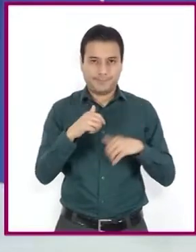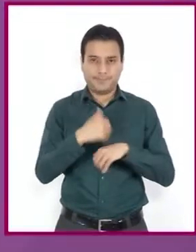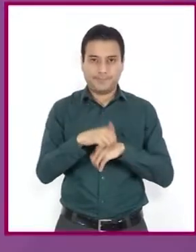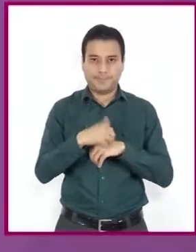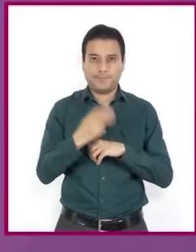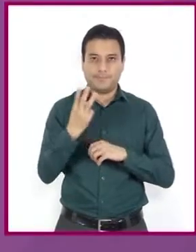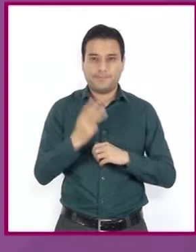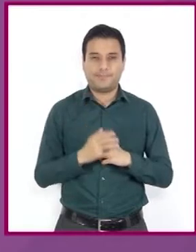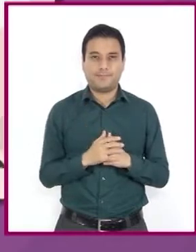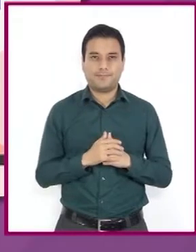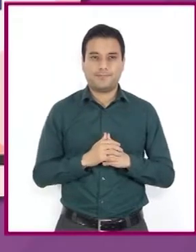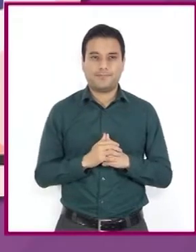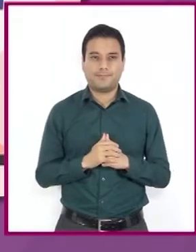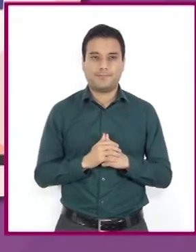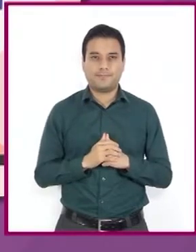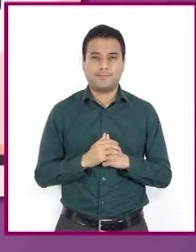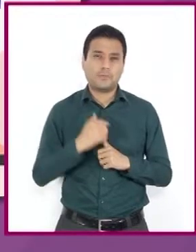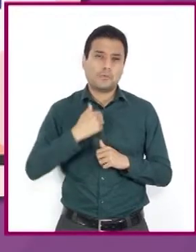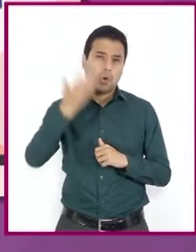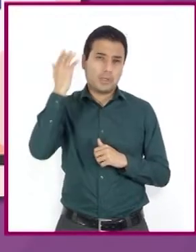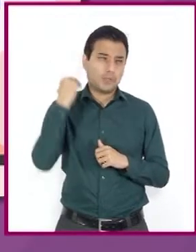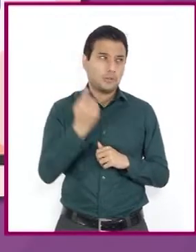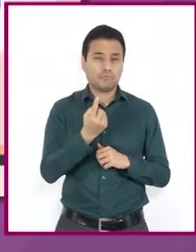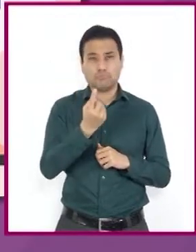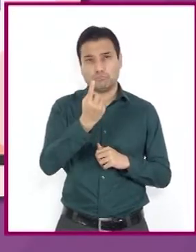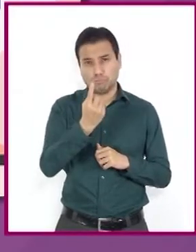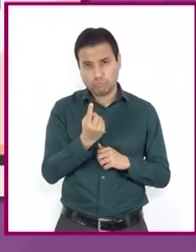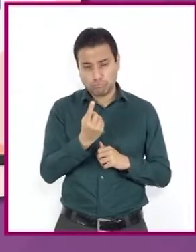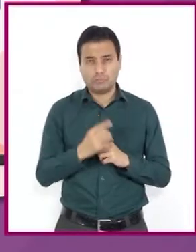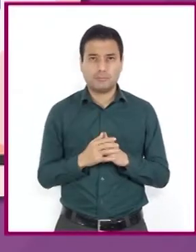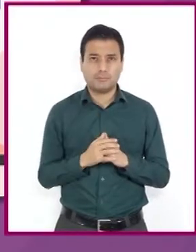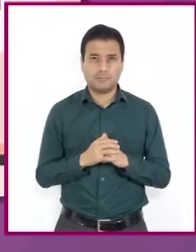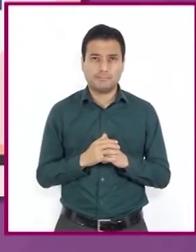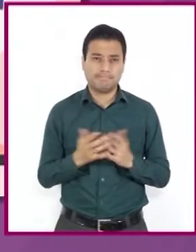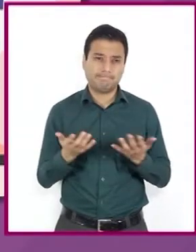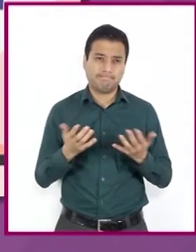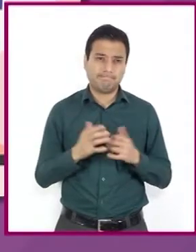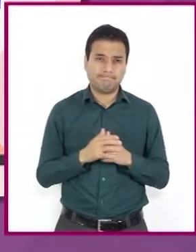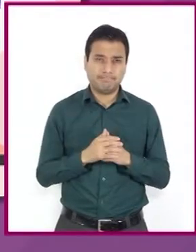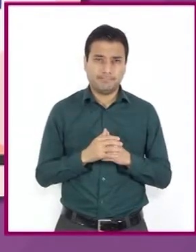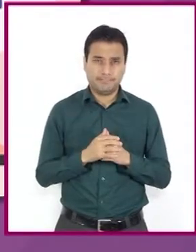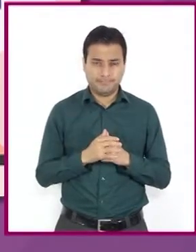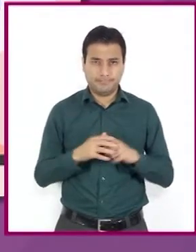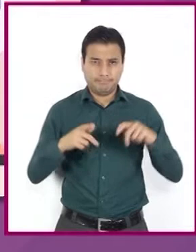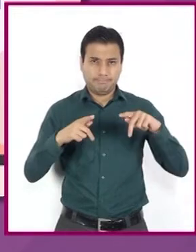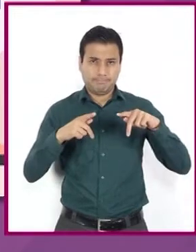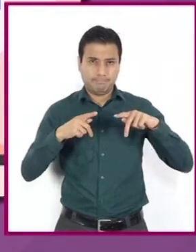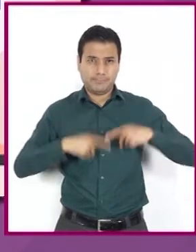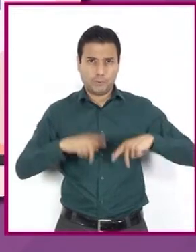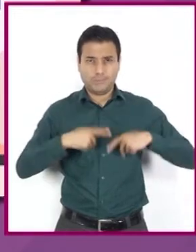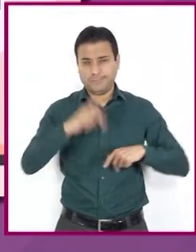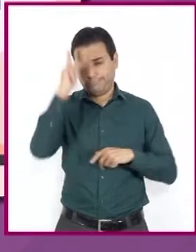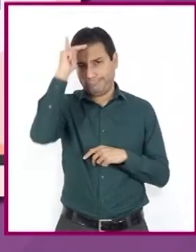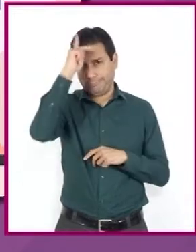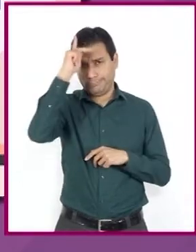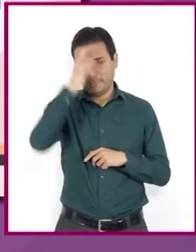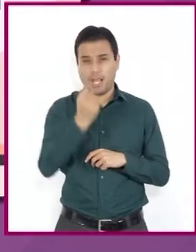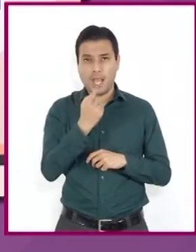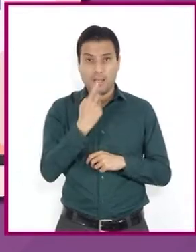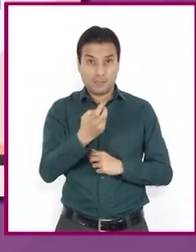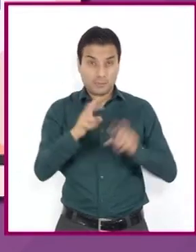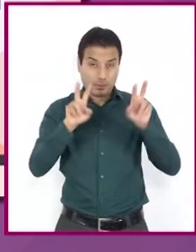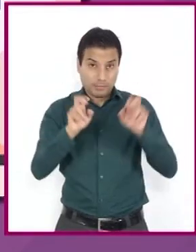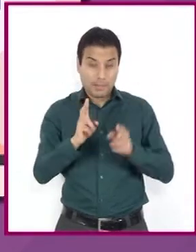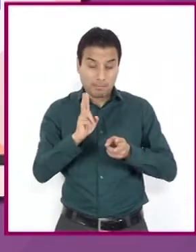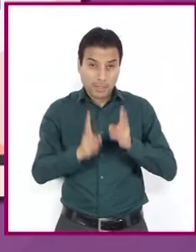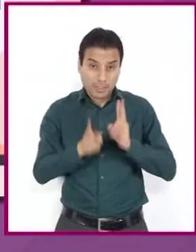segmento. Cuando era niño, nadie ajeno a la profesión de la psiquiatría hablaba de este tema. La